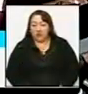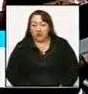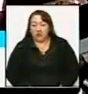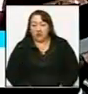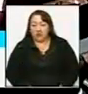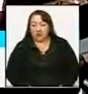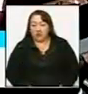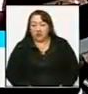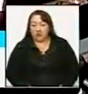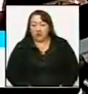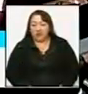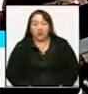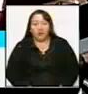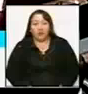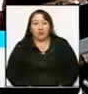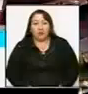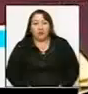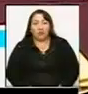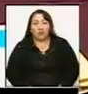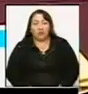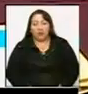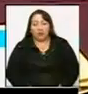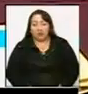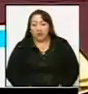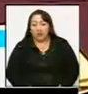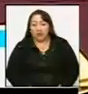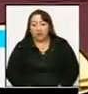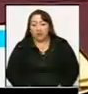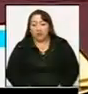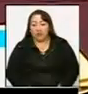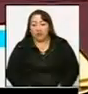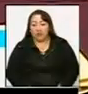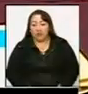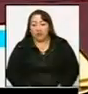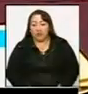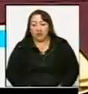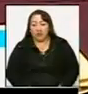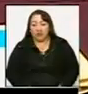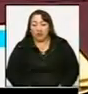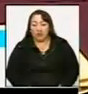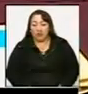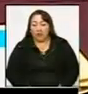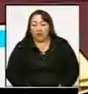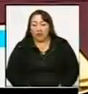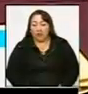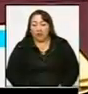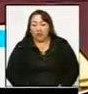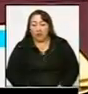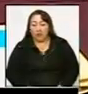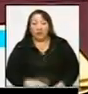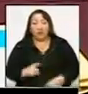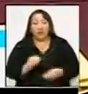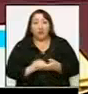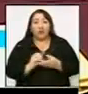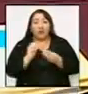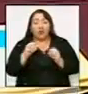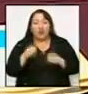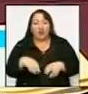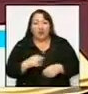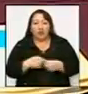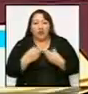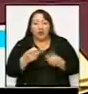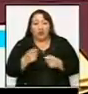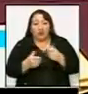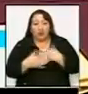Congresistas, cuando se ha diseñado esta forma de renuncia es precisamente para facilitarle